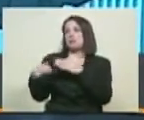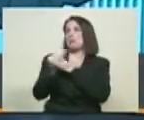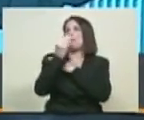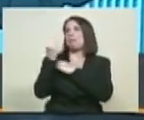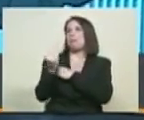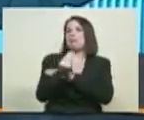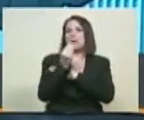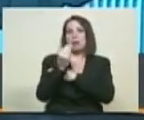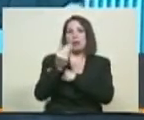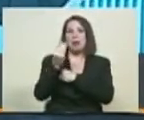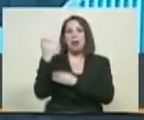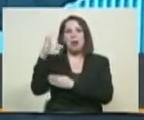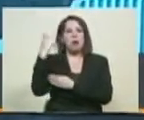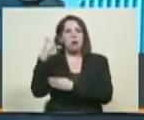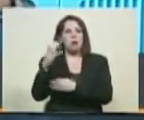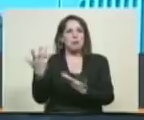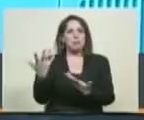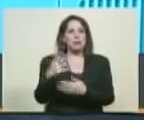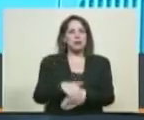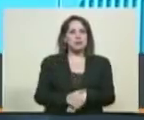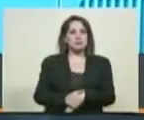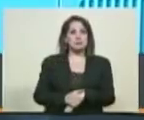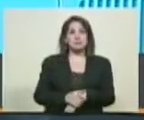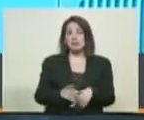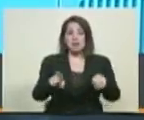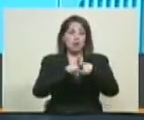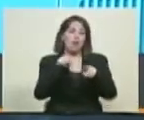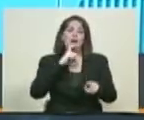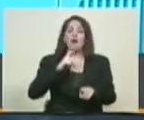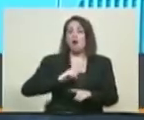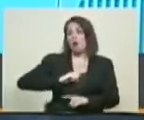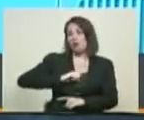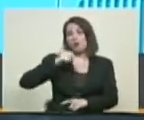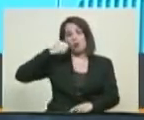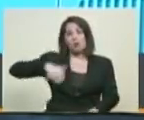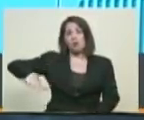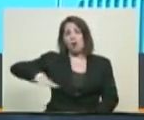oligarquía bogotana en Colombia, que nos odia.